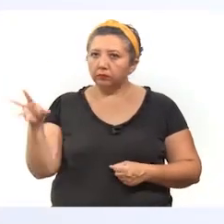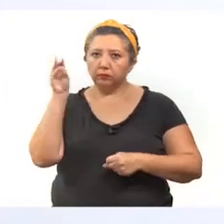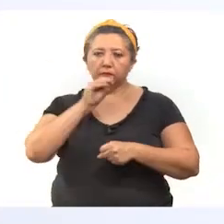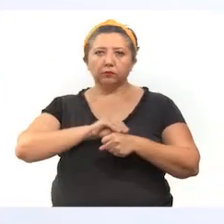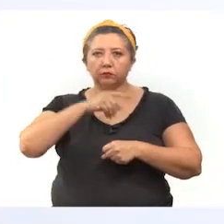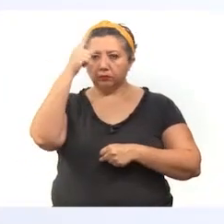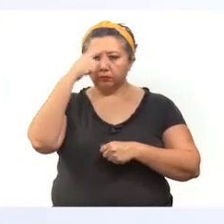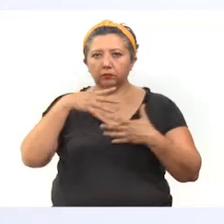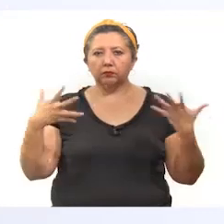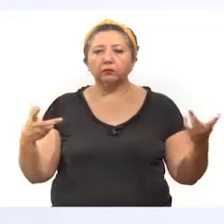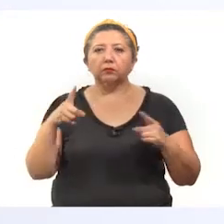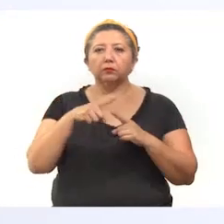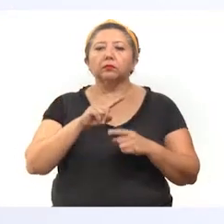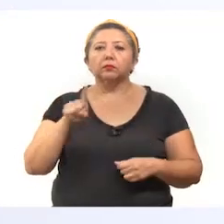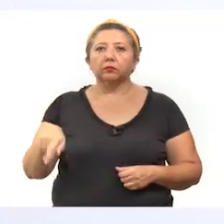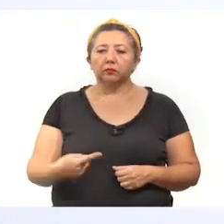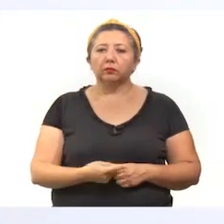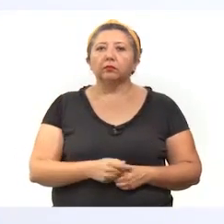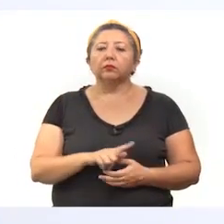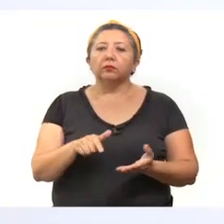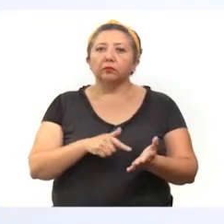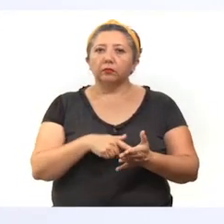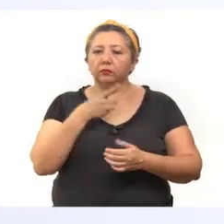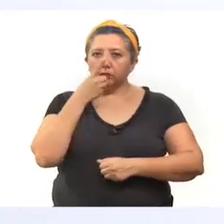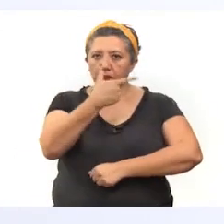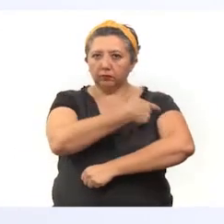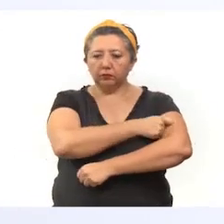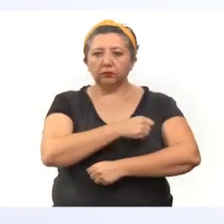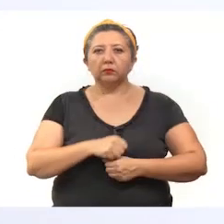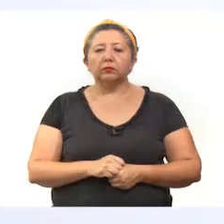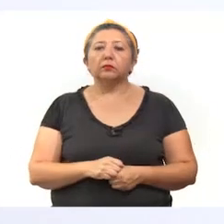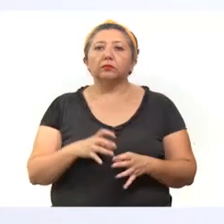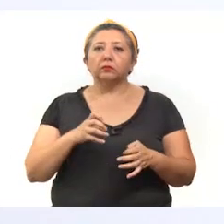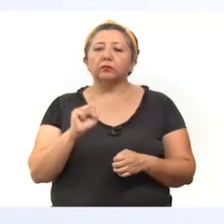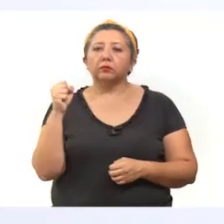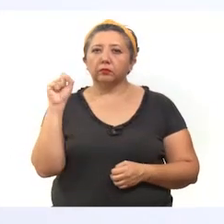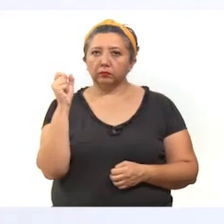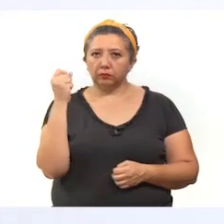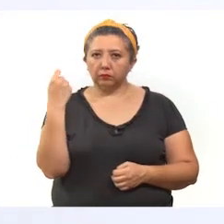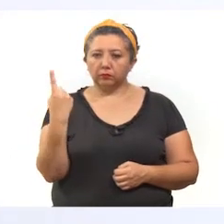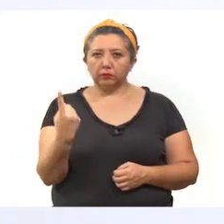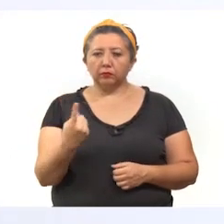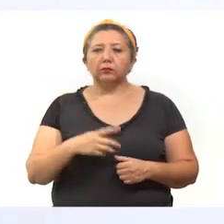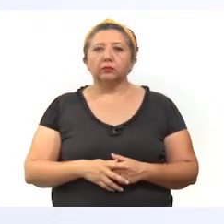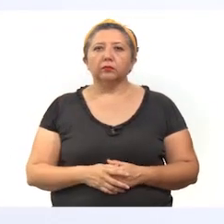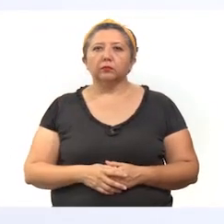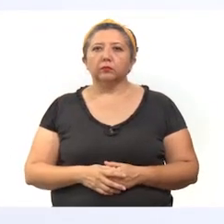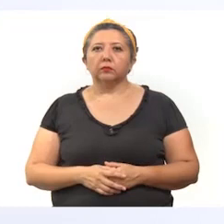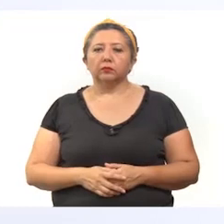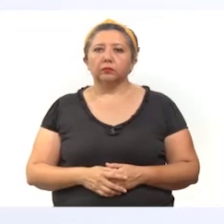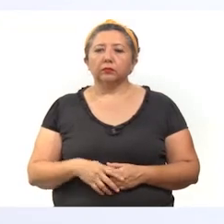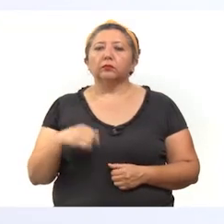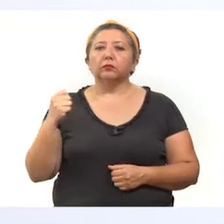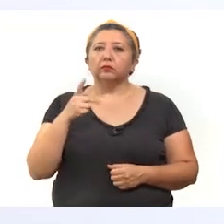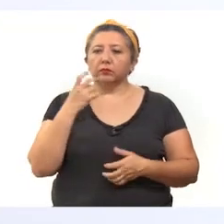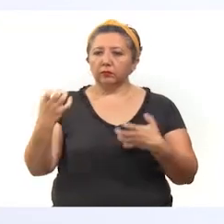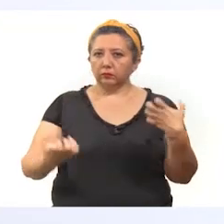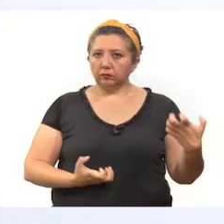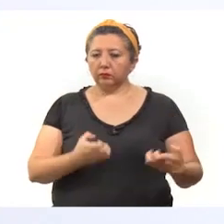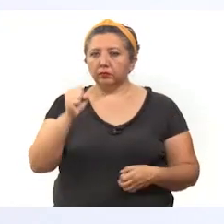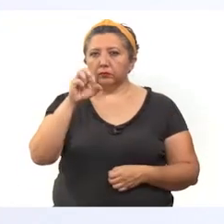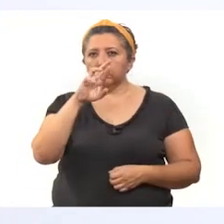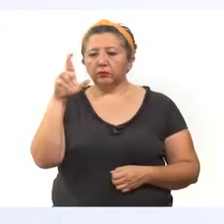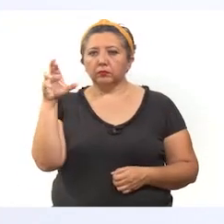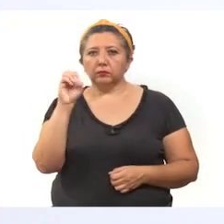Los espacios habilitados para llevar a cabo esta tarea son los macrocentros de vacunación adecuados en el Centro de Convenciones Yucatán Siglo XXI y